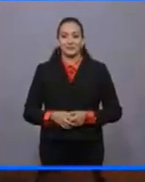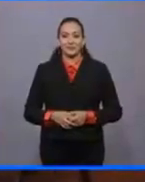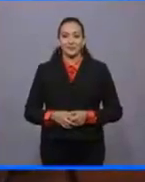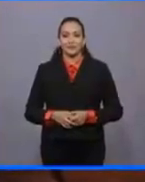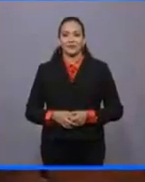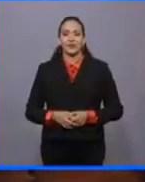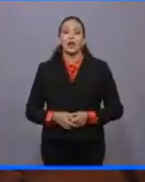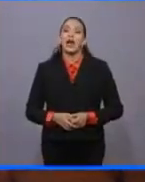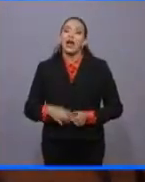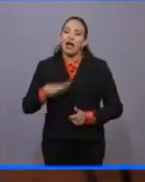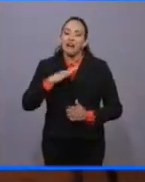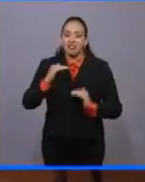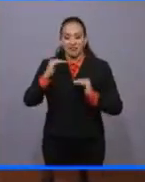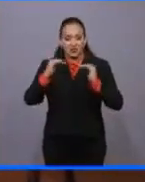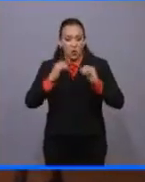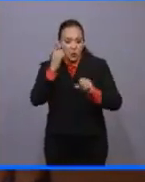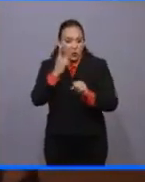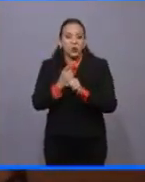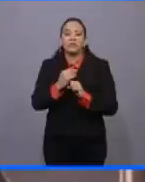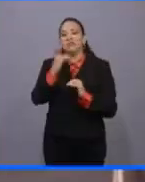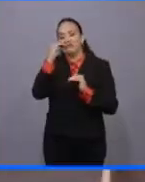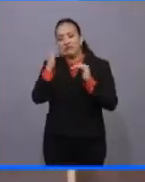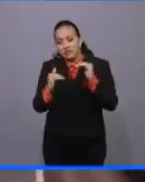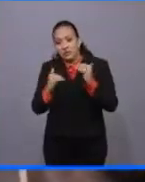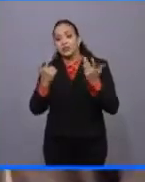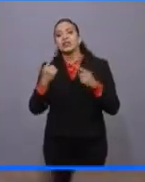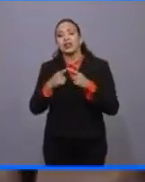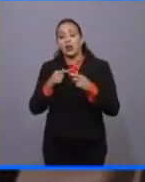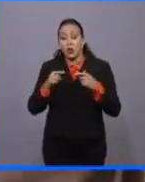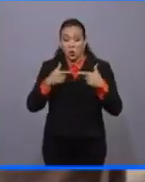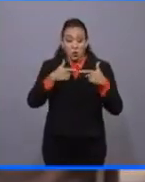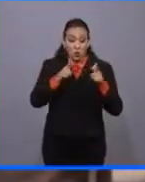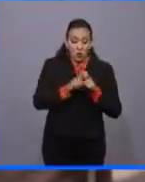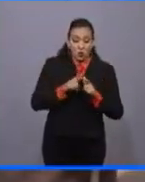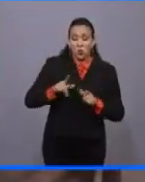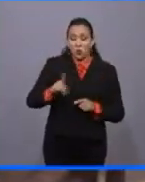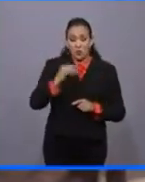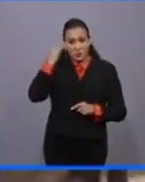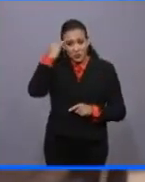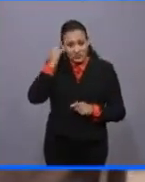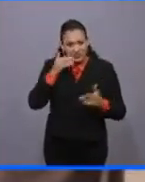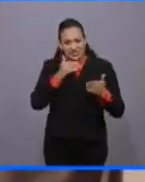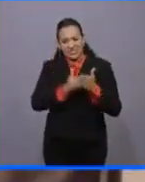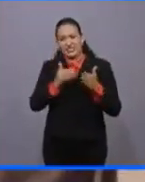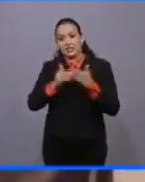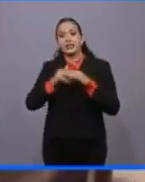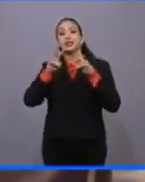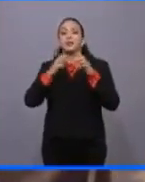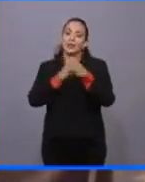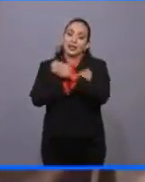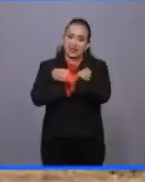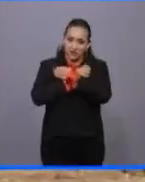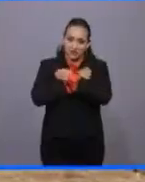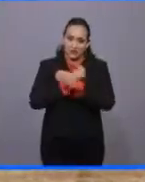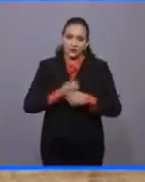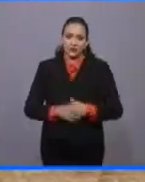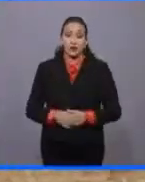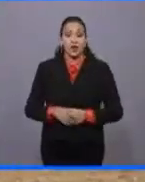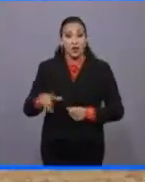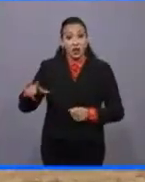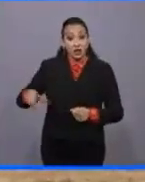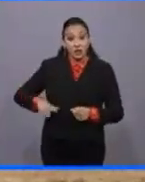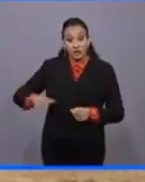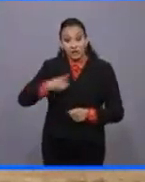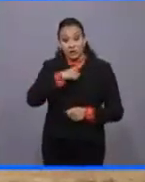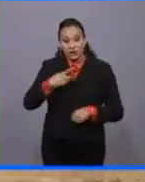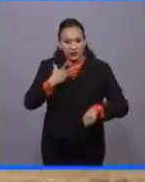Para superar la desigualdad de oportunidades que enfrentan los pueblos y comunidades indígenas en materia de educación, el Estado